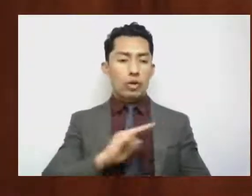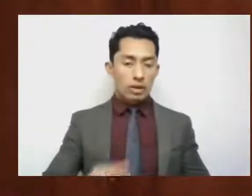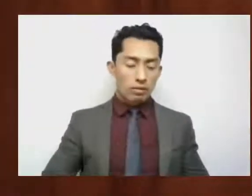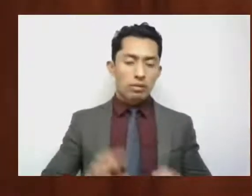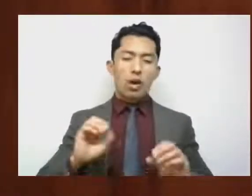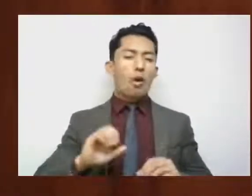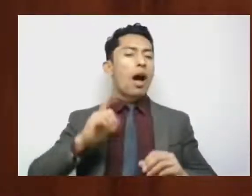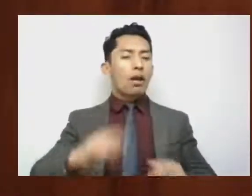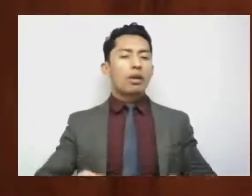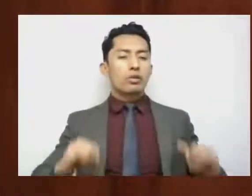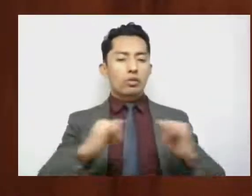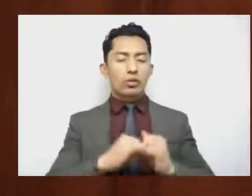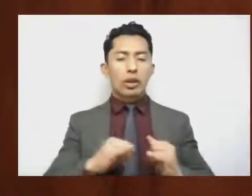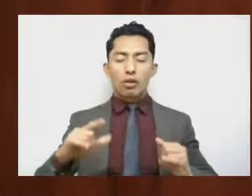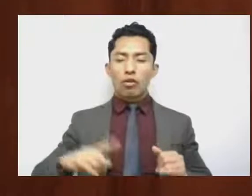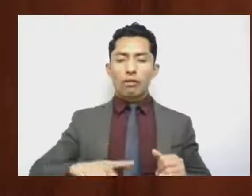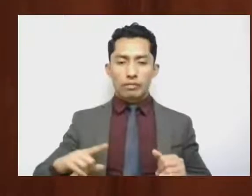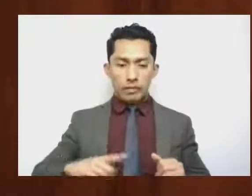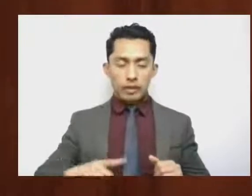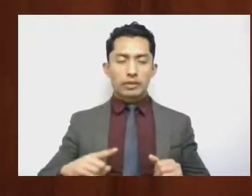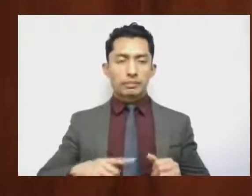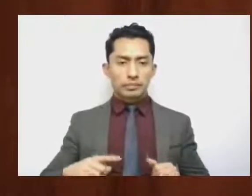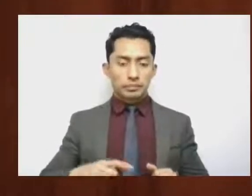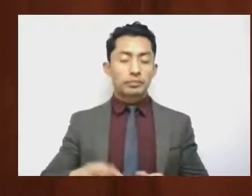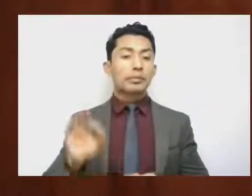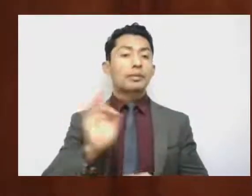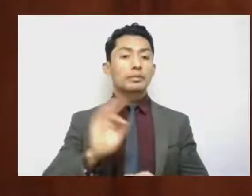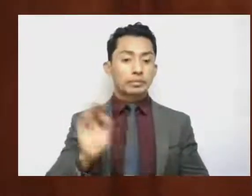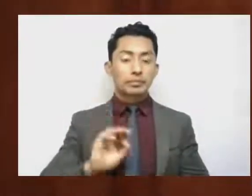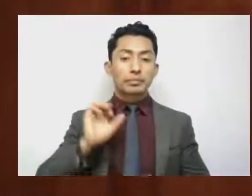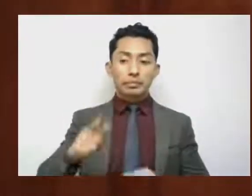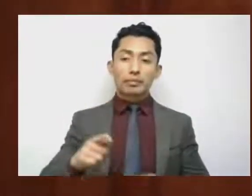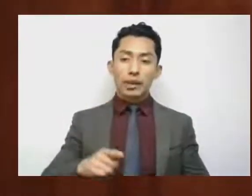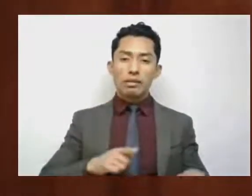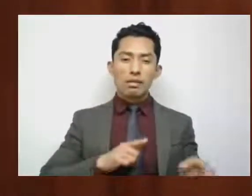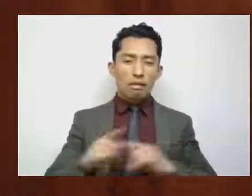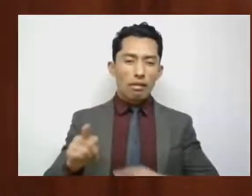instituciones públicas que pueda implicar ofensa o desprecio,